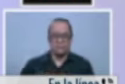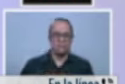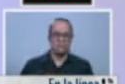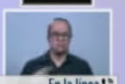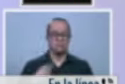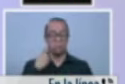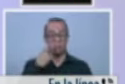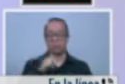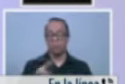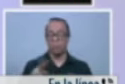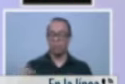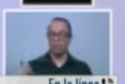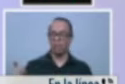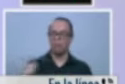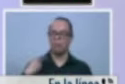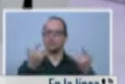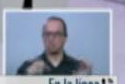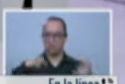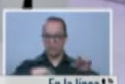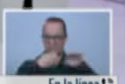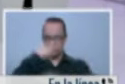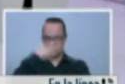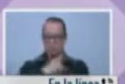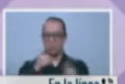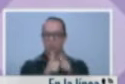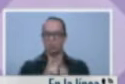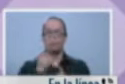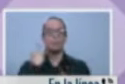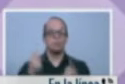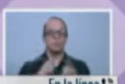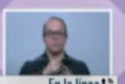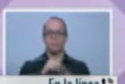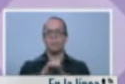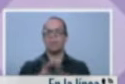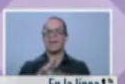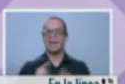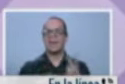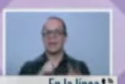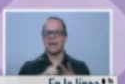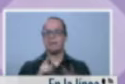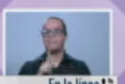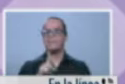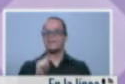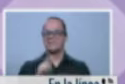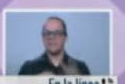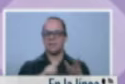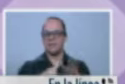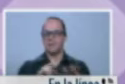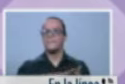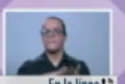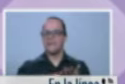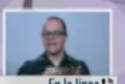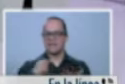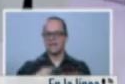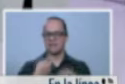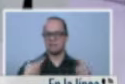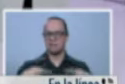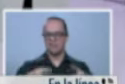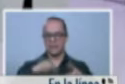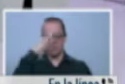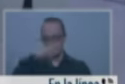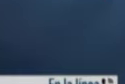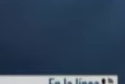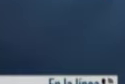en la campaña del 24, podamos ver debates mucho más activos en ese sentido, Jaime. Pues Fer, atentos y